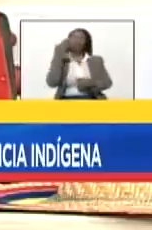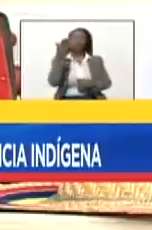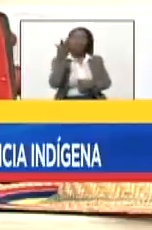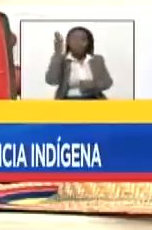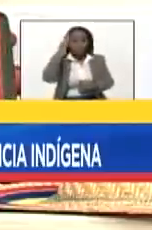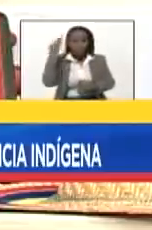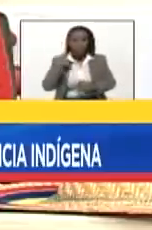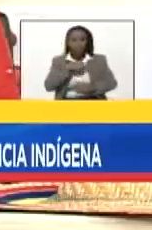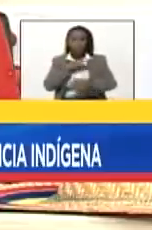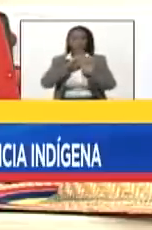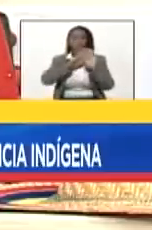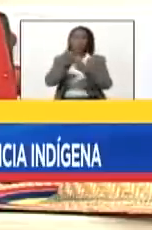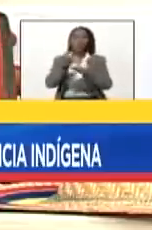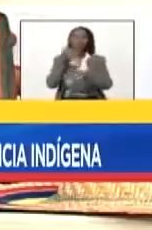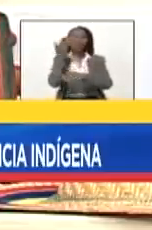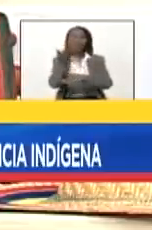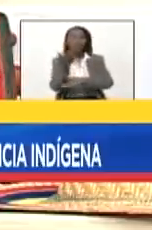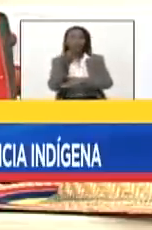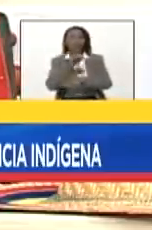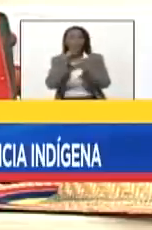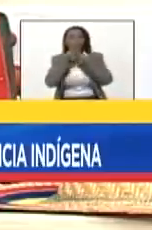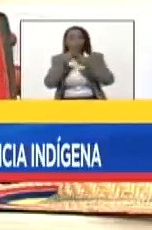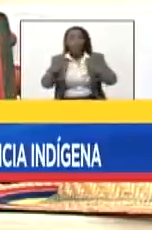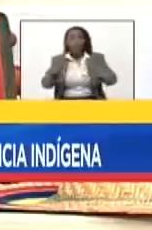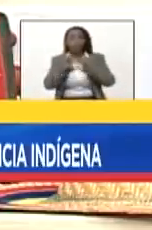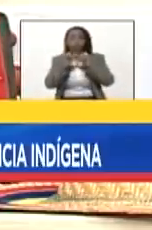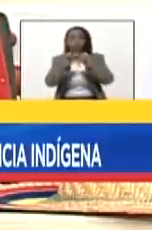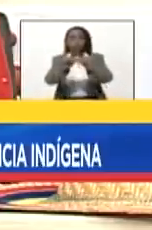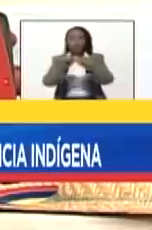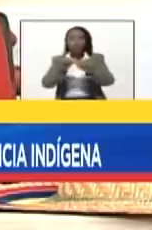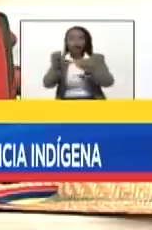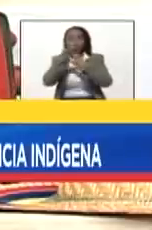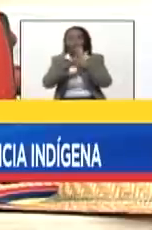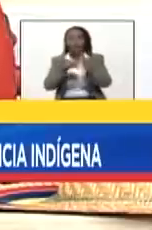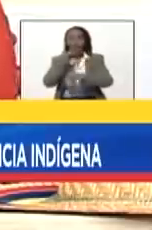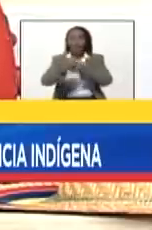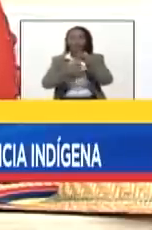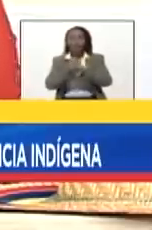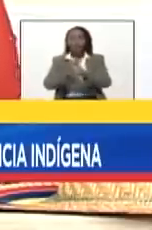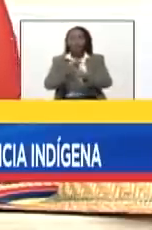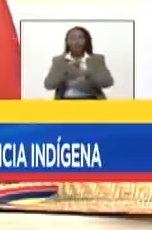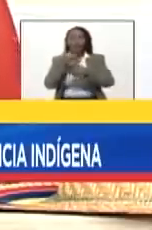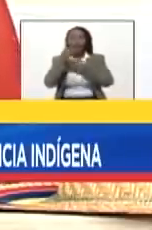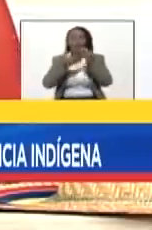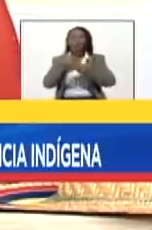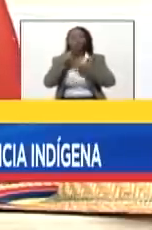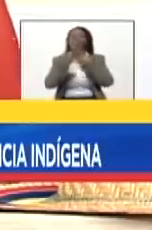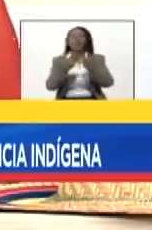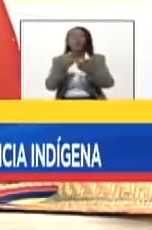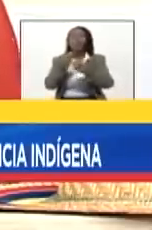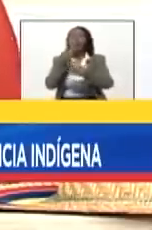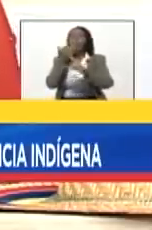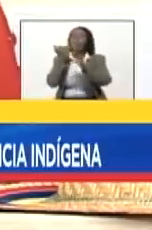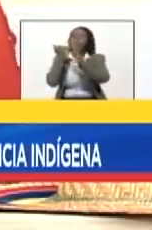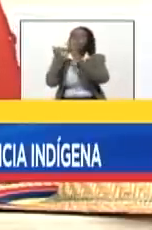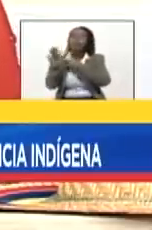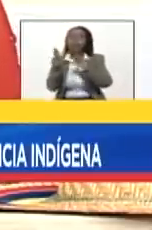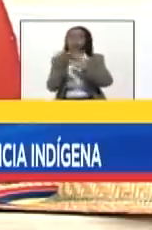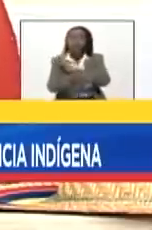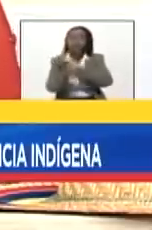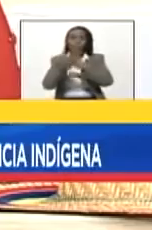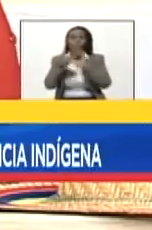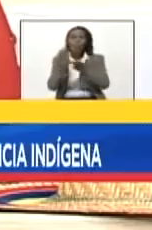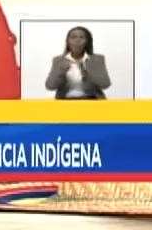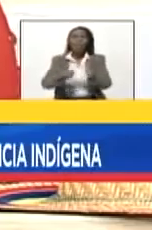este movimiento se va a desplegar, se mantendrá desplegado a nivel internacional para llevar esta lucha y llevar también el mensaje al